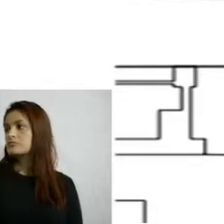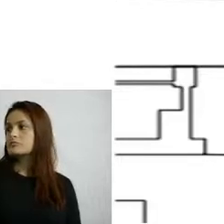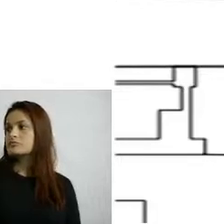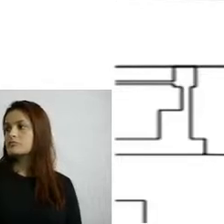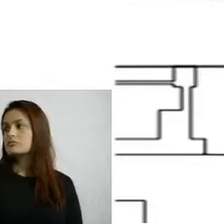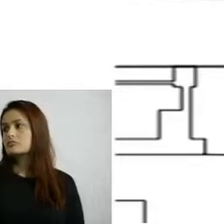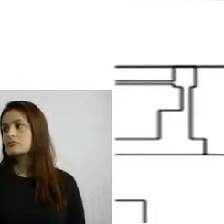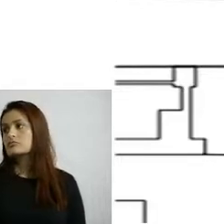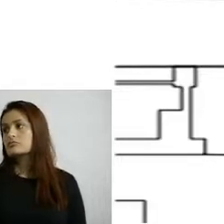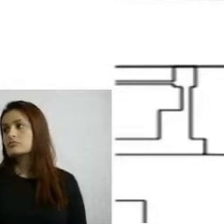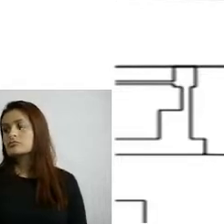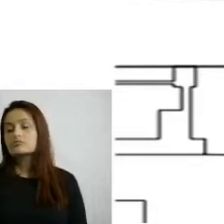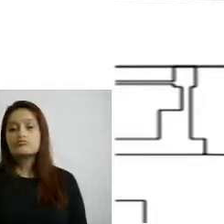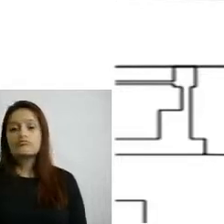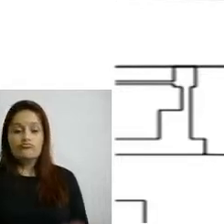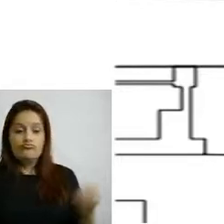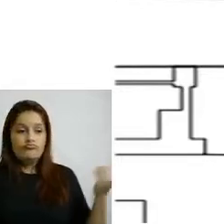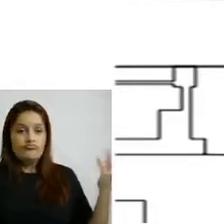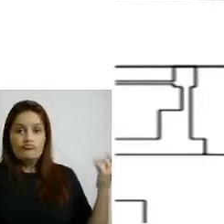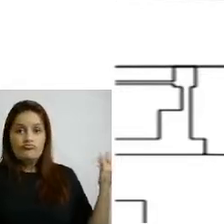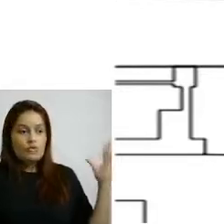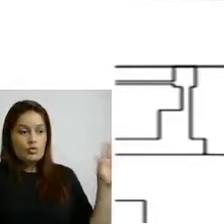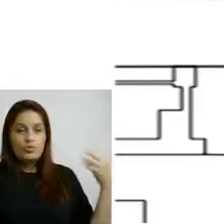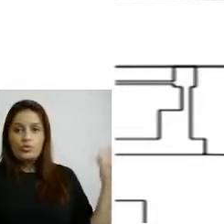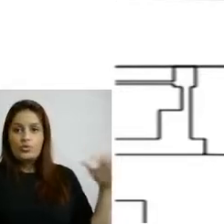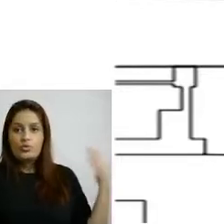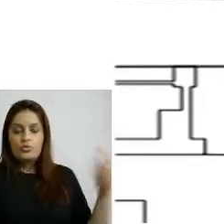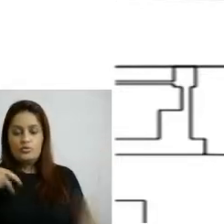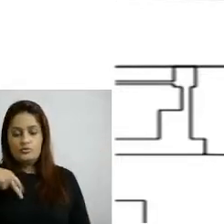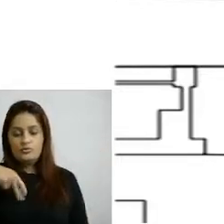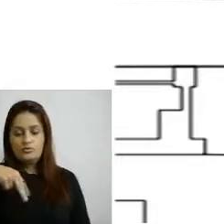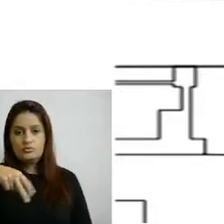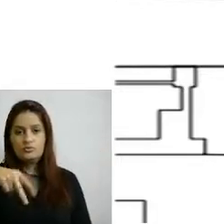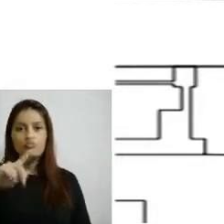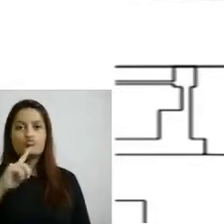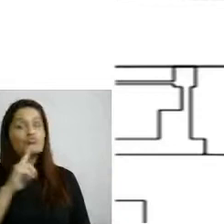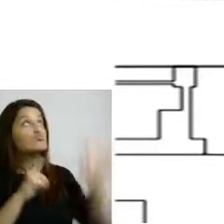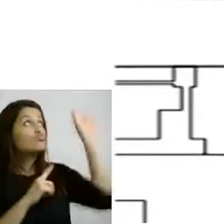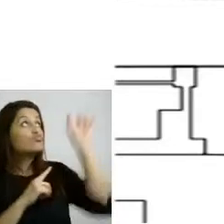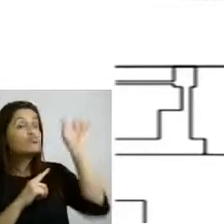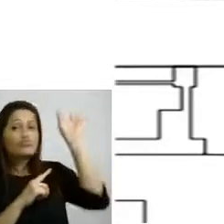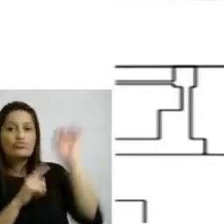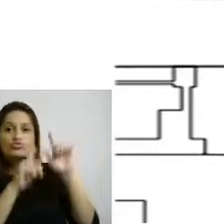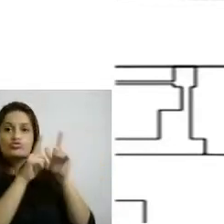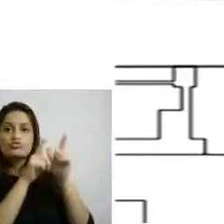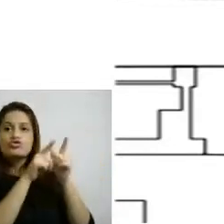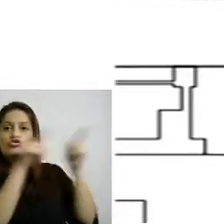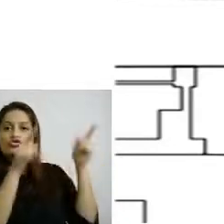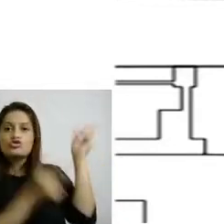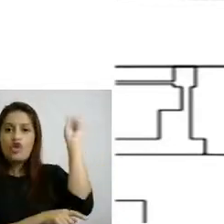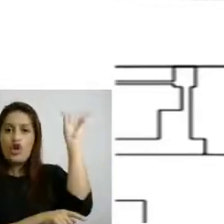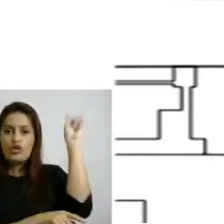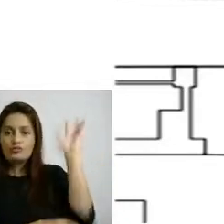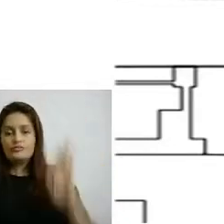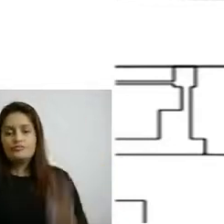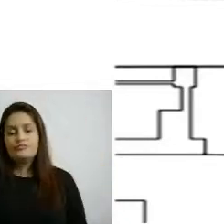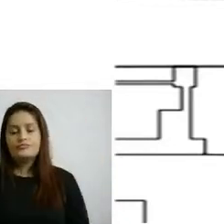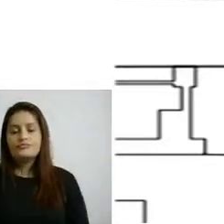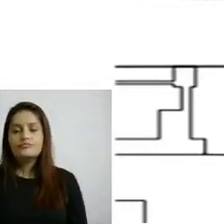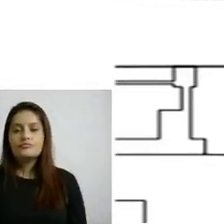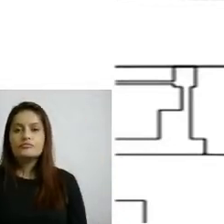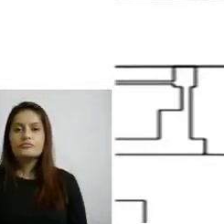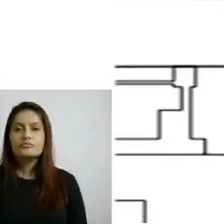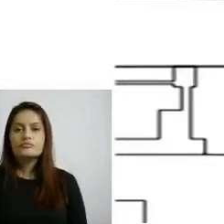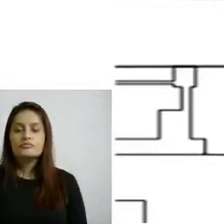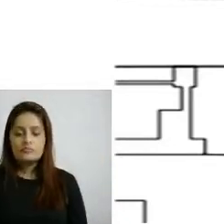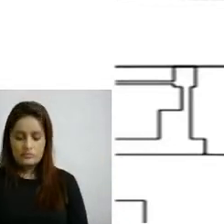Que son balizas peatonales que tienen su respectiva alimentación solar, con luminaria